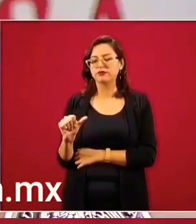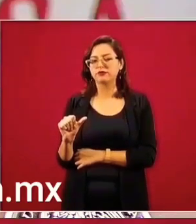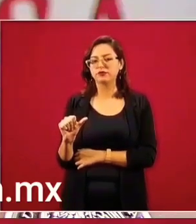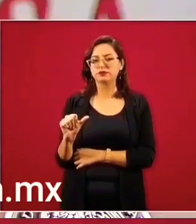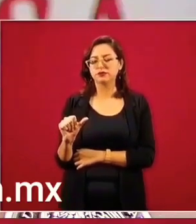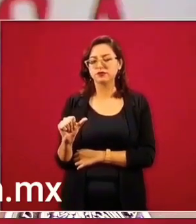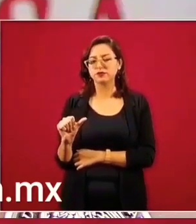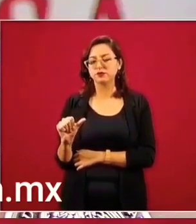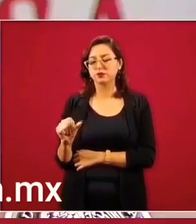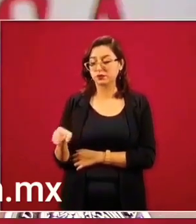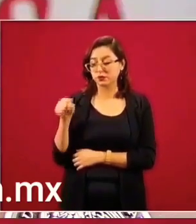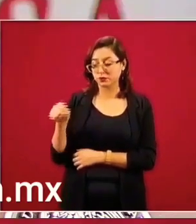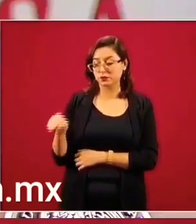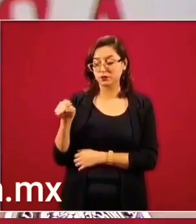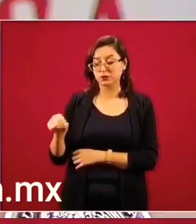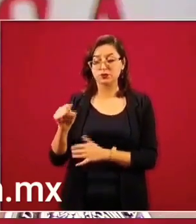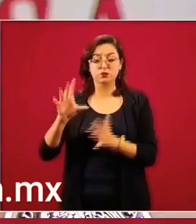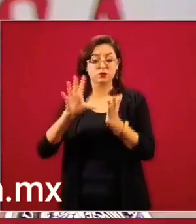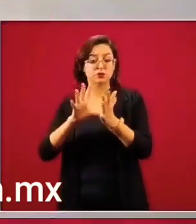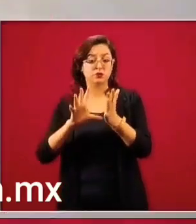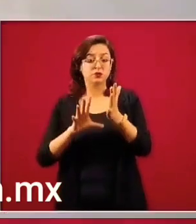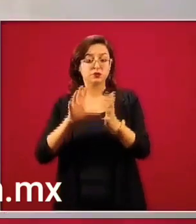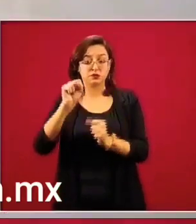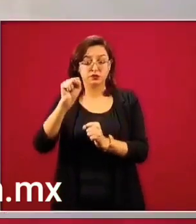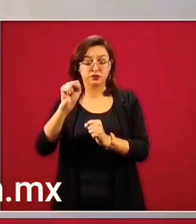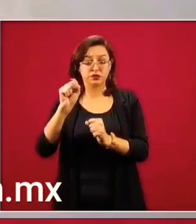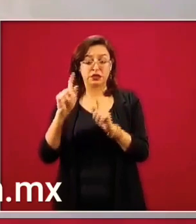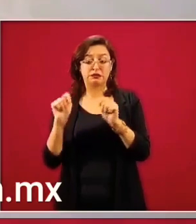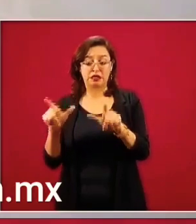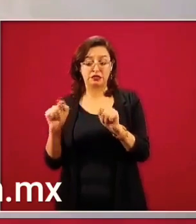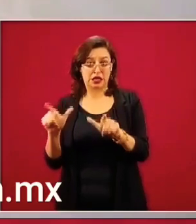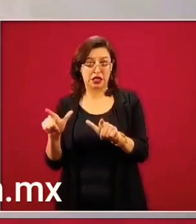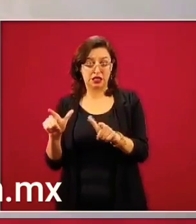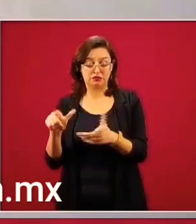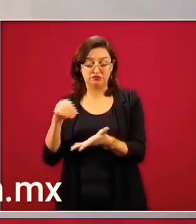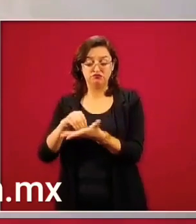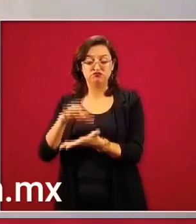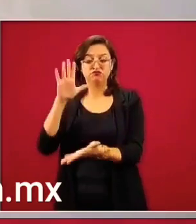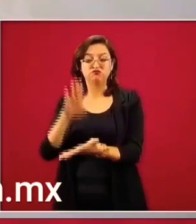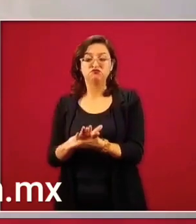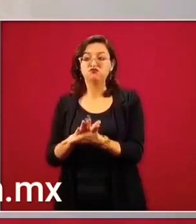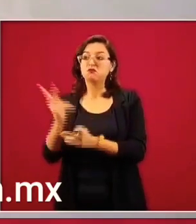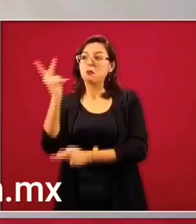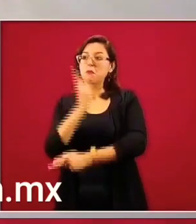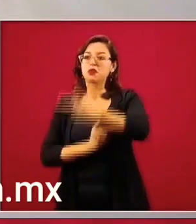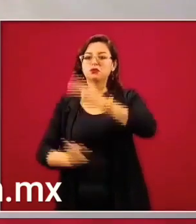establecido en la Constitución de que no pueden endeudarse,